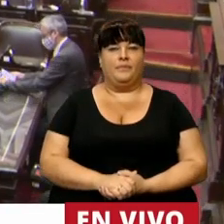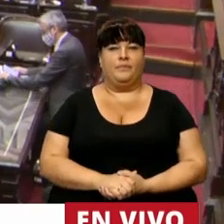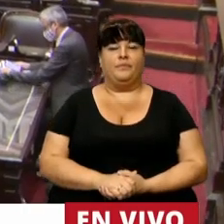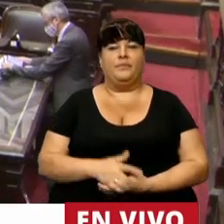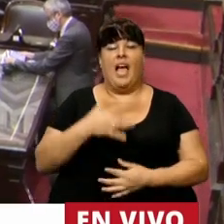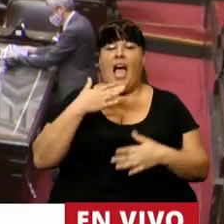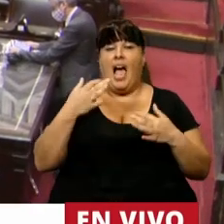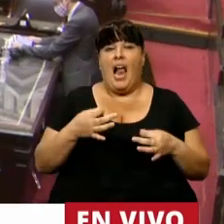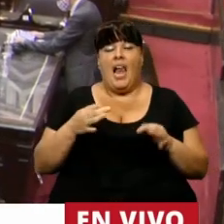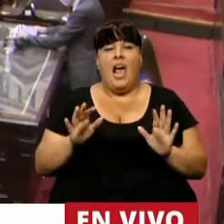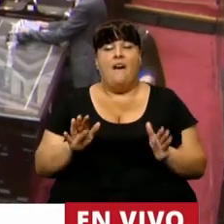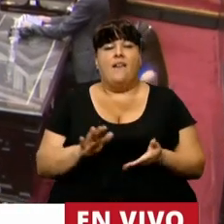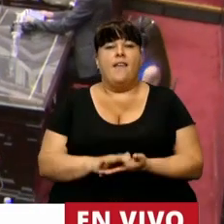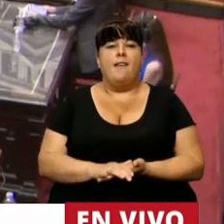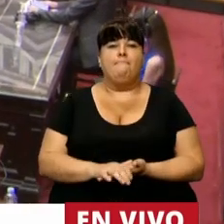La verdad que